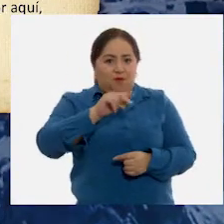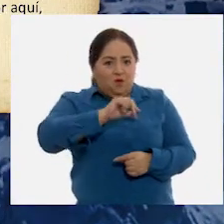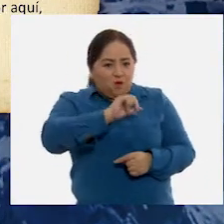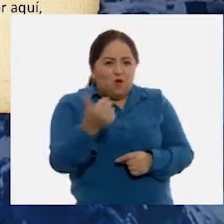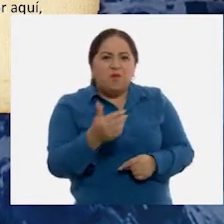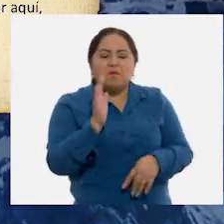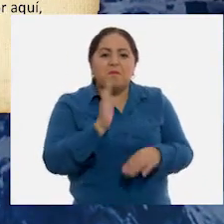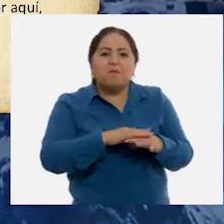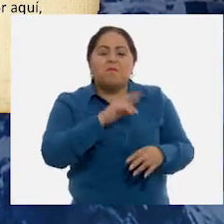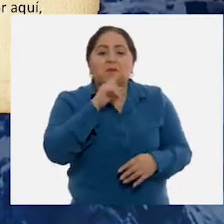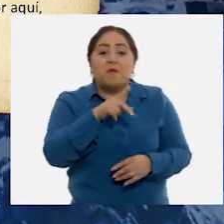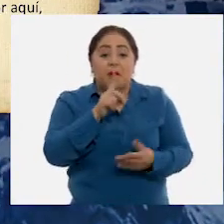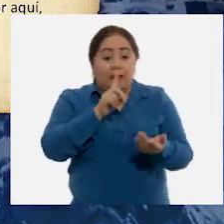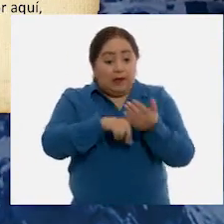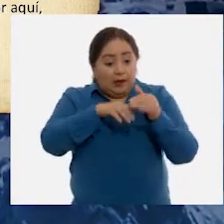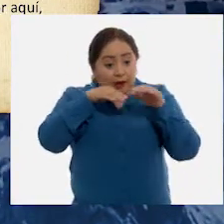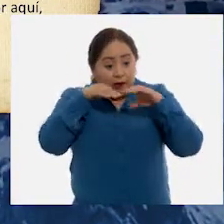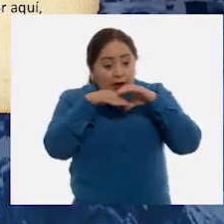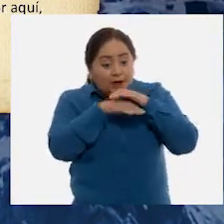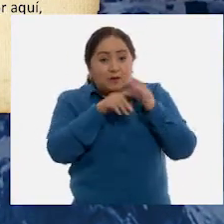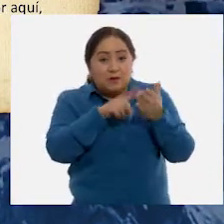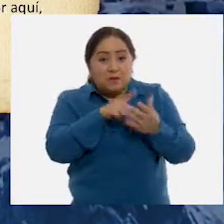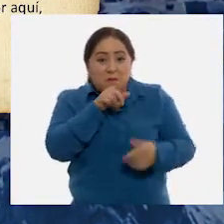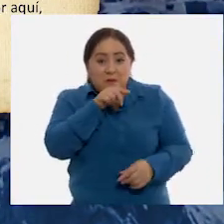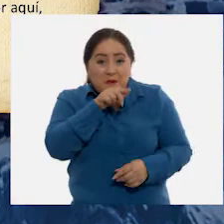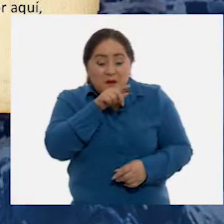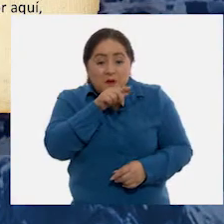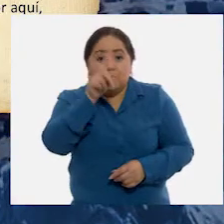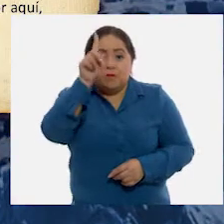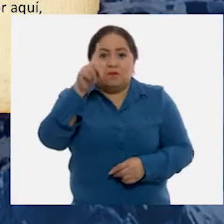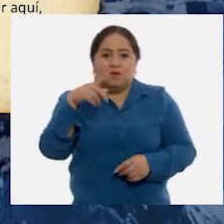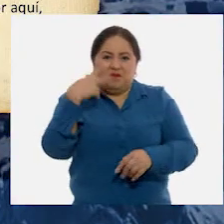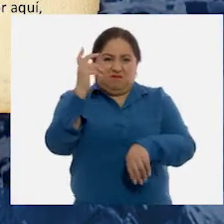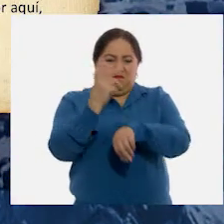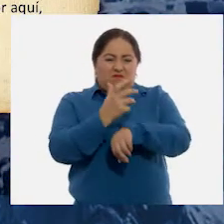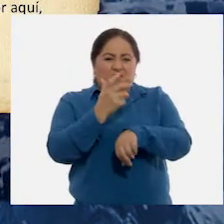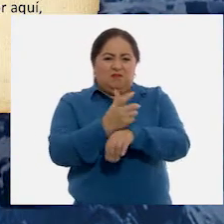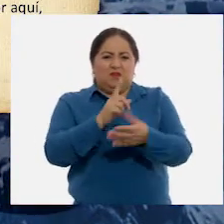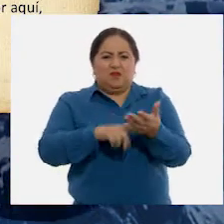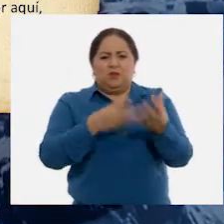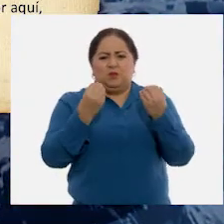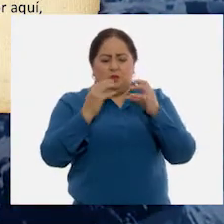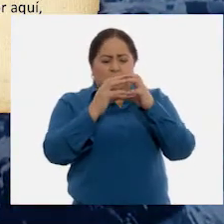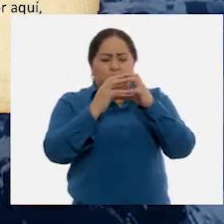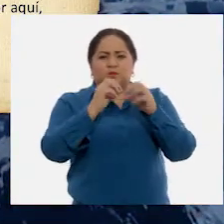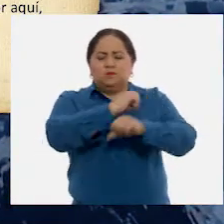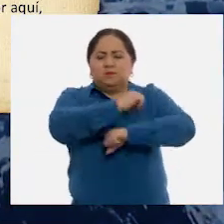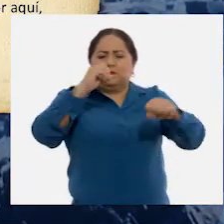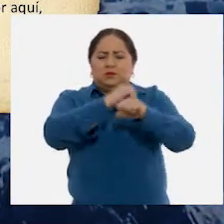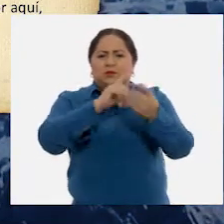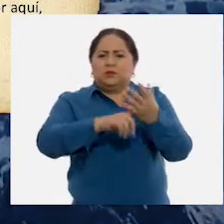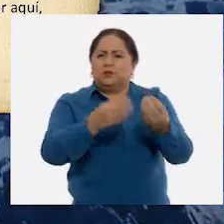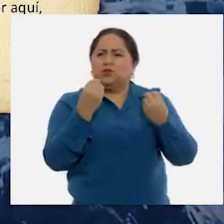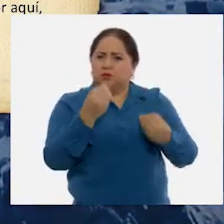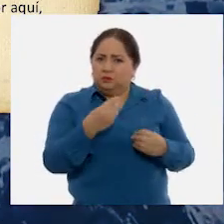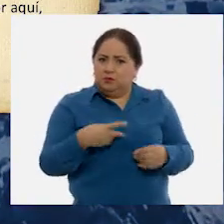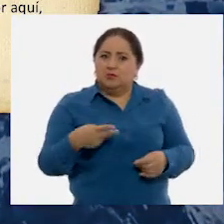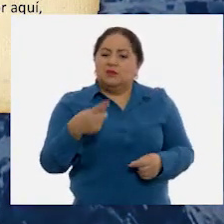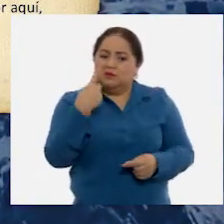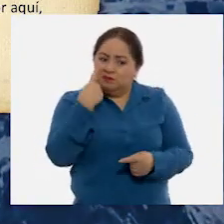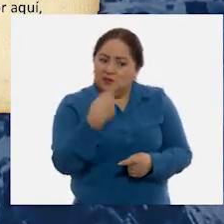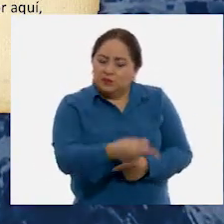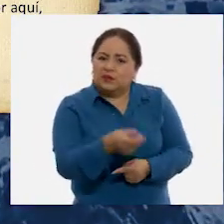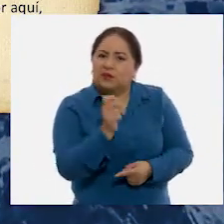mero bueno. Adentro de ese pájaro, un gringo lleva miles de granadas. Afigúrese lo que será